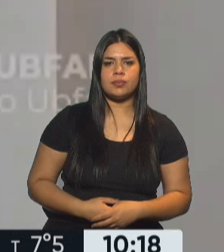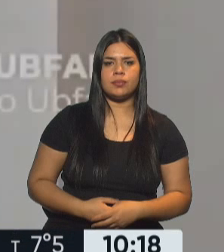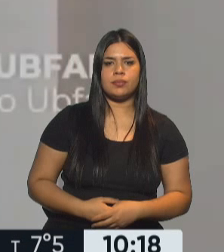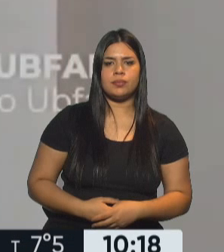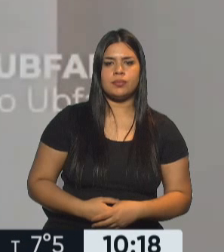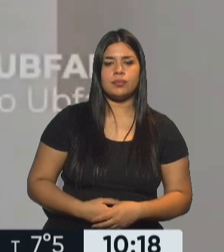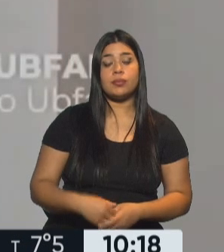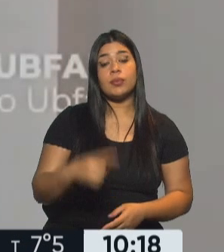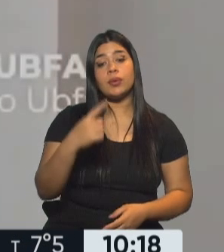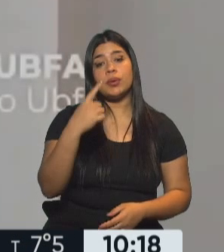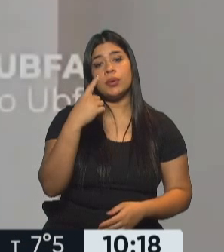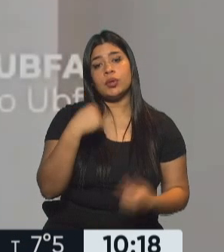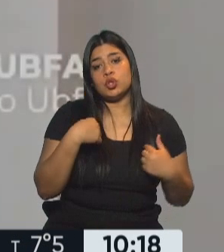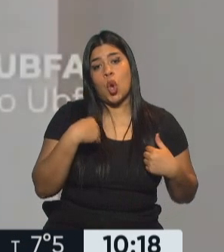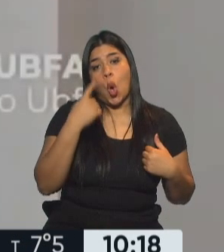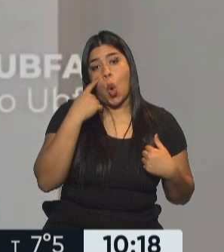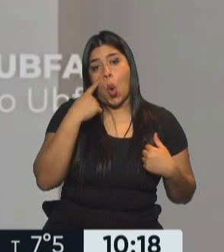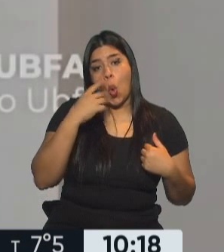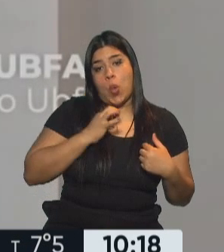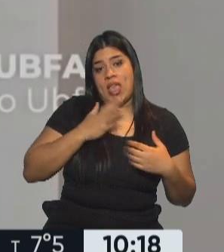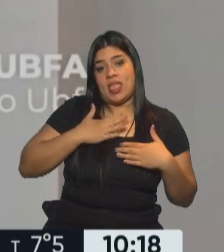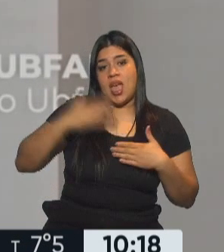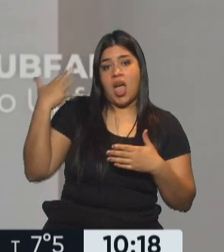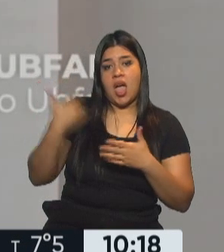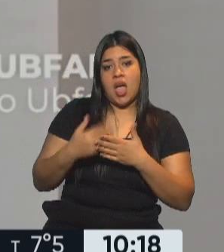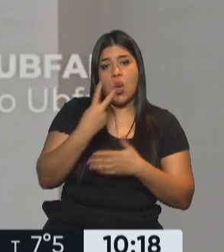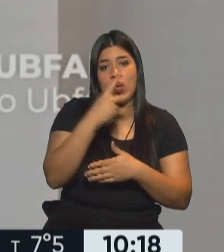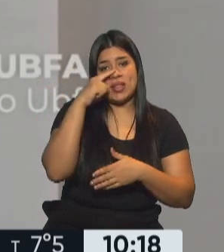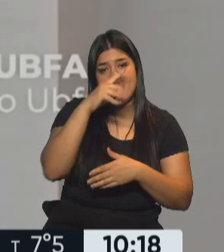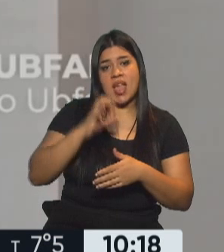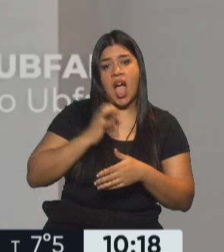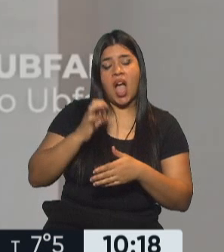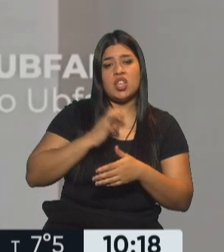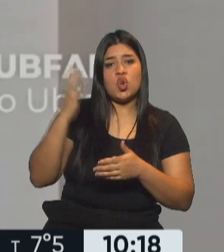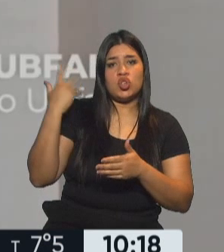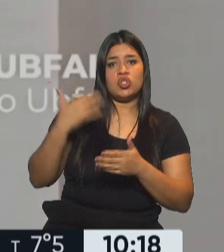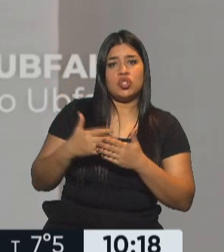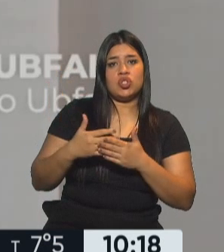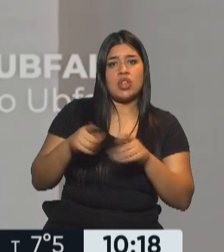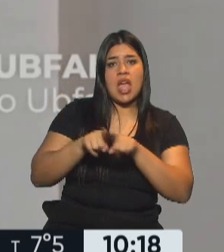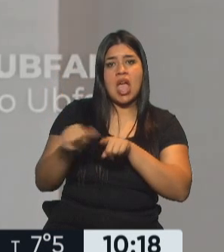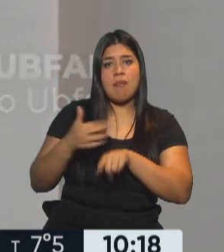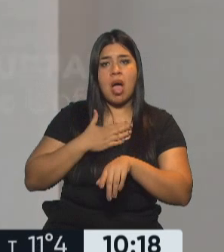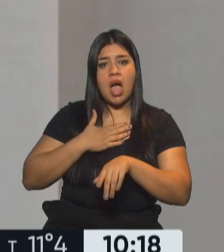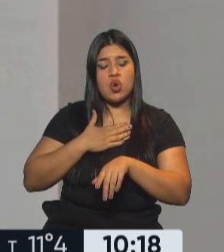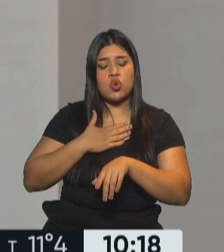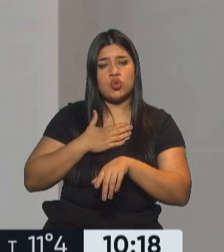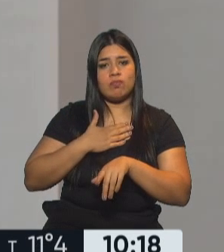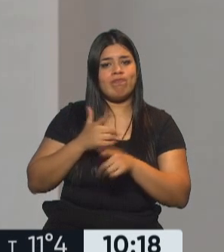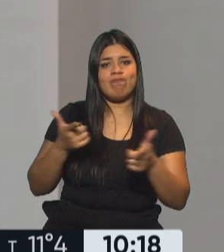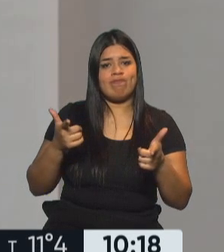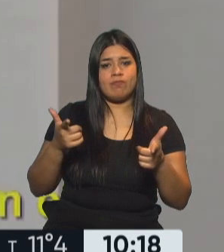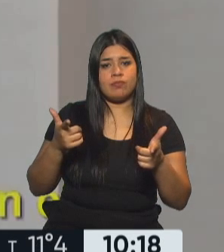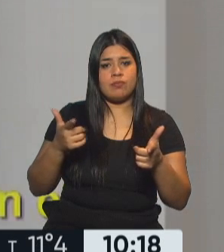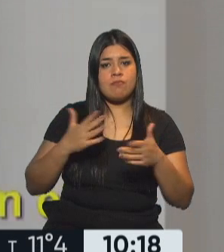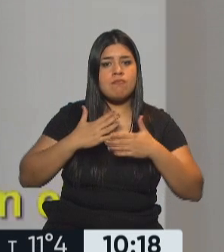Vivir 27 años sin mi hermano después del atentado es para mí